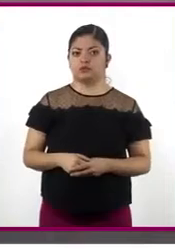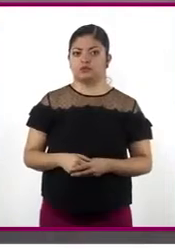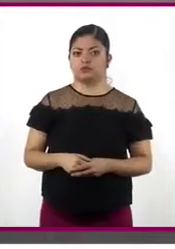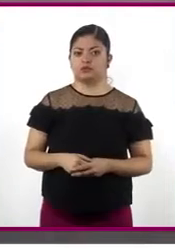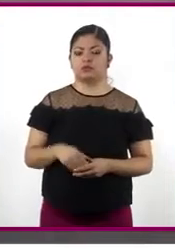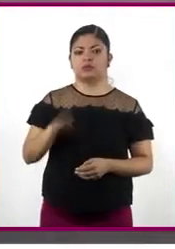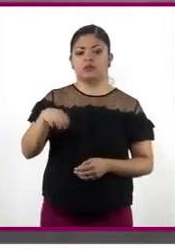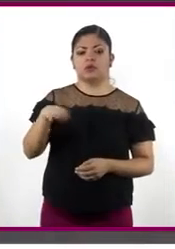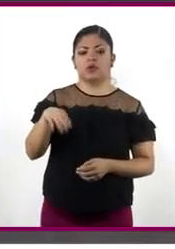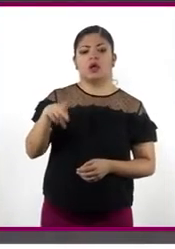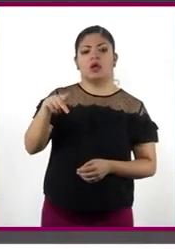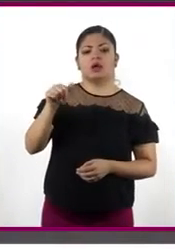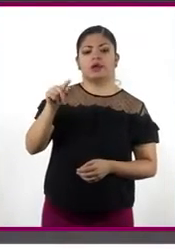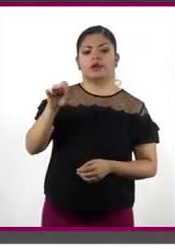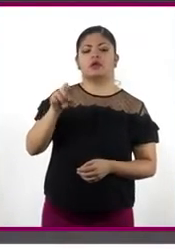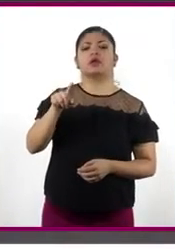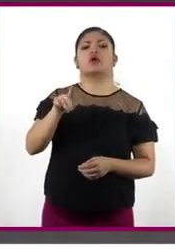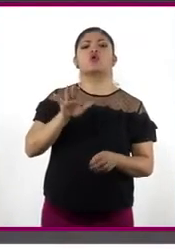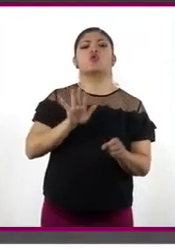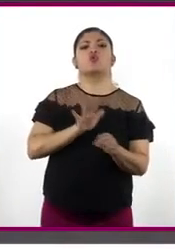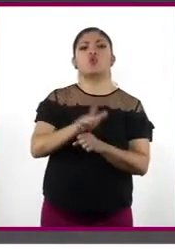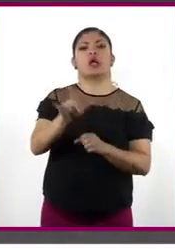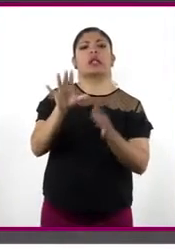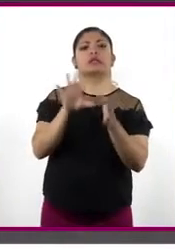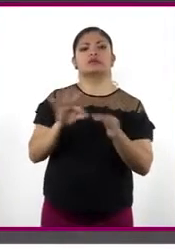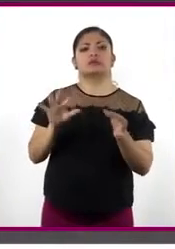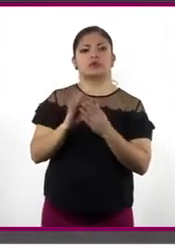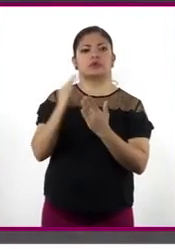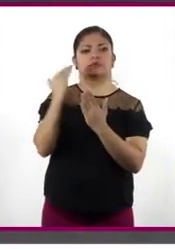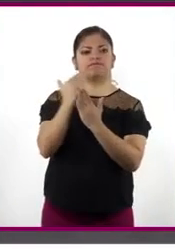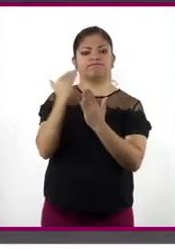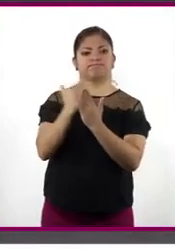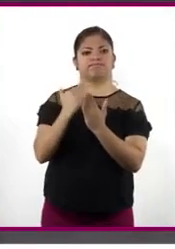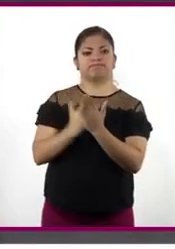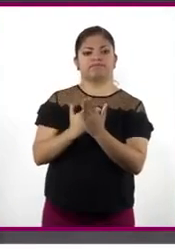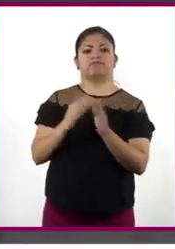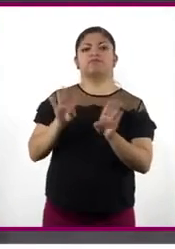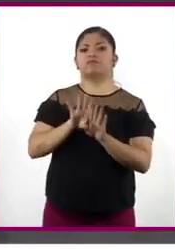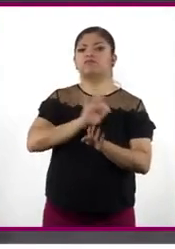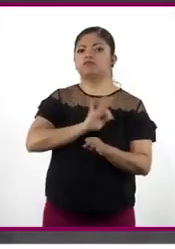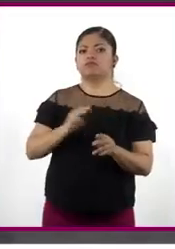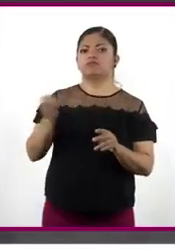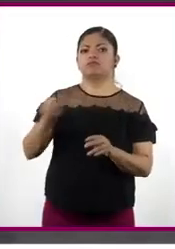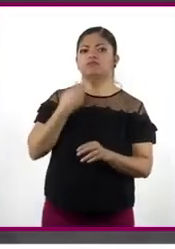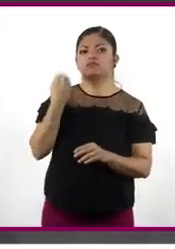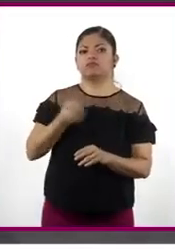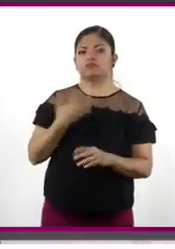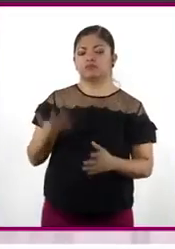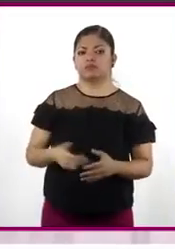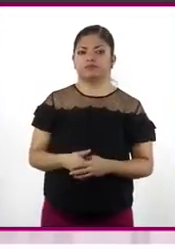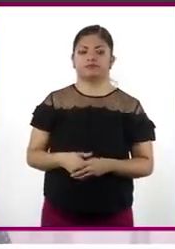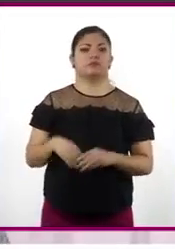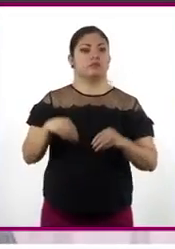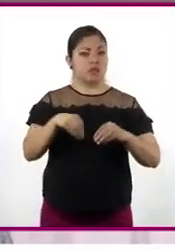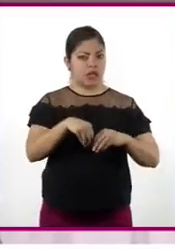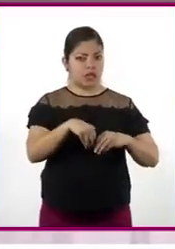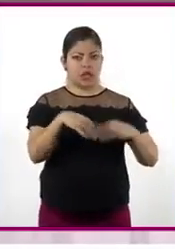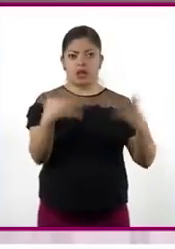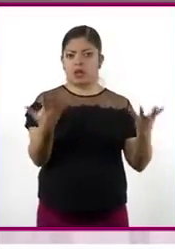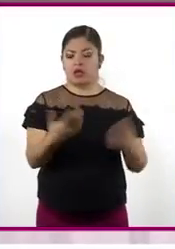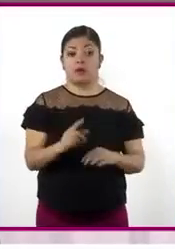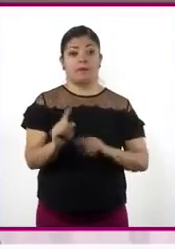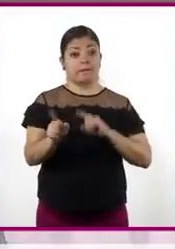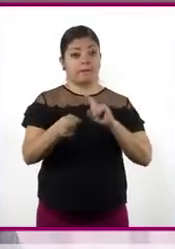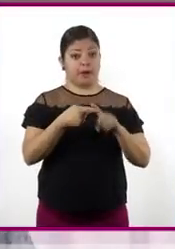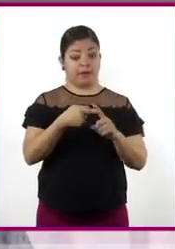Ward, ¿nos puedes explicar cuáles son los pasos a seguir para preparar una exposición oral? Claro,